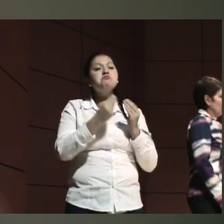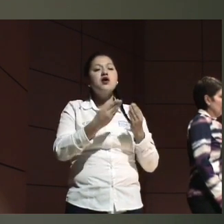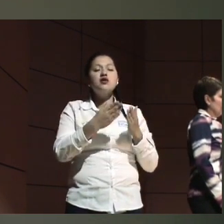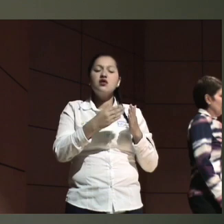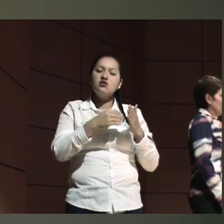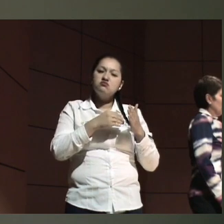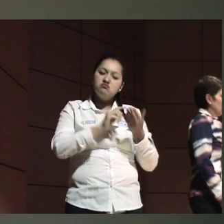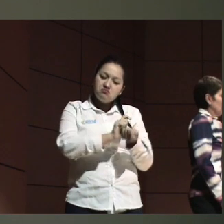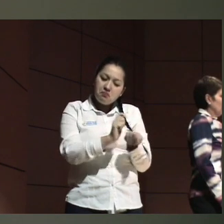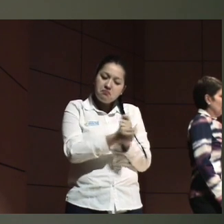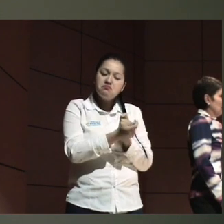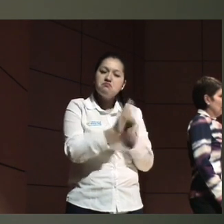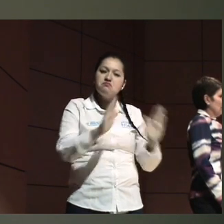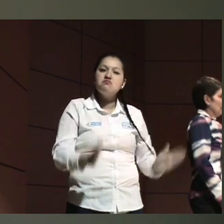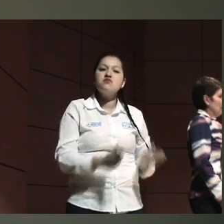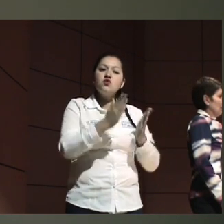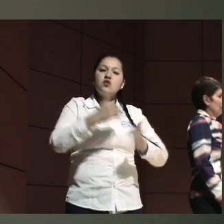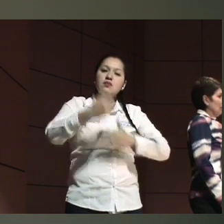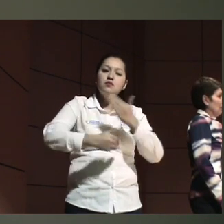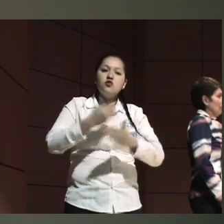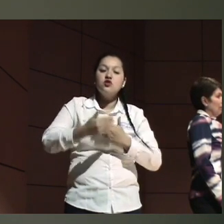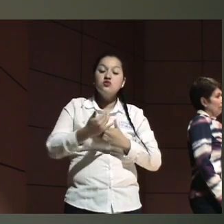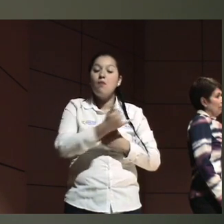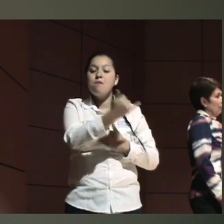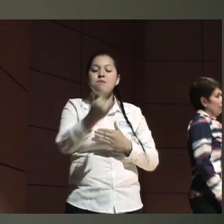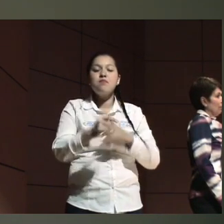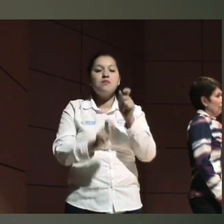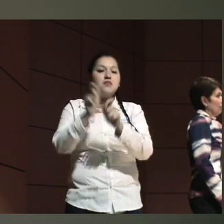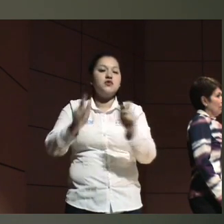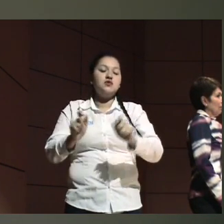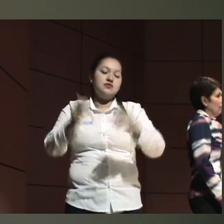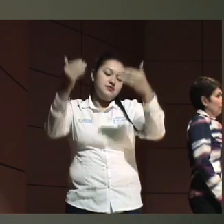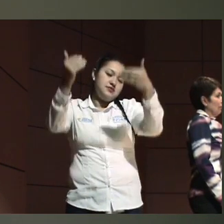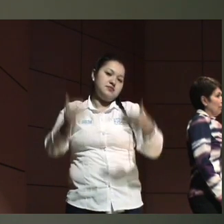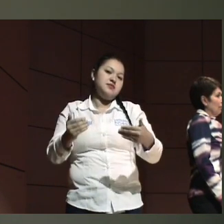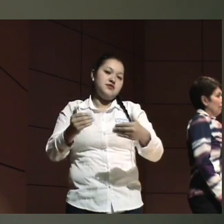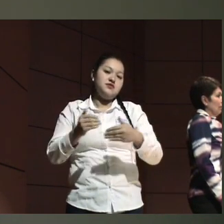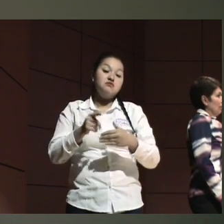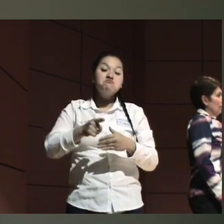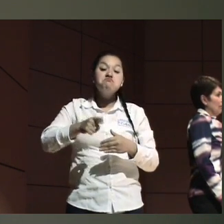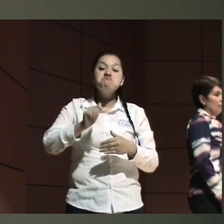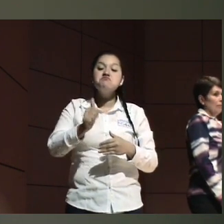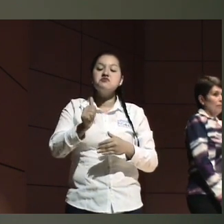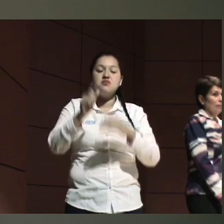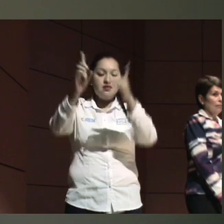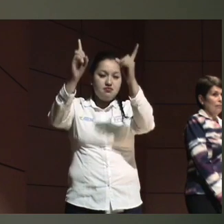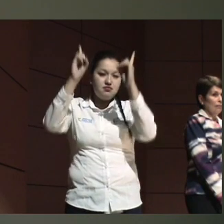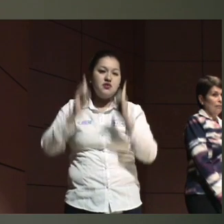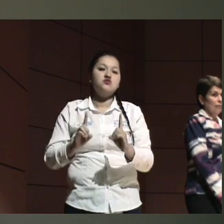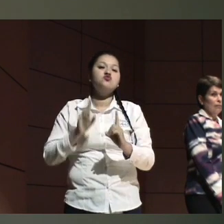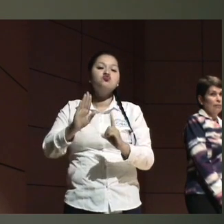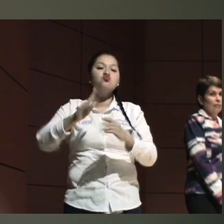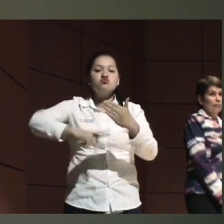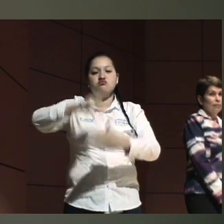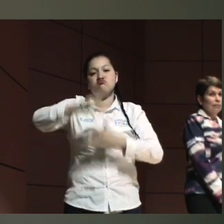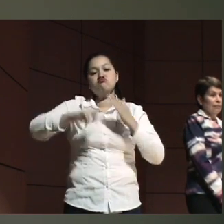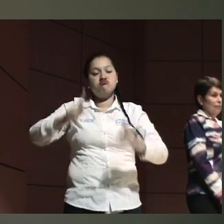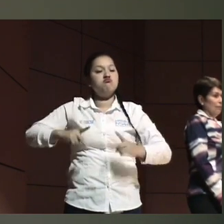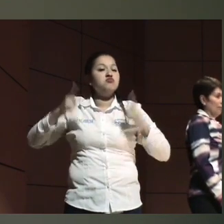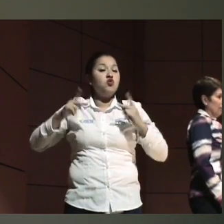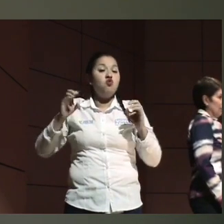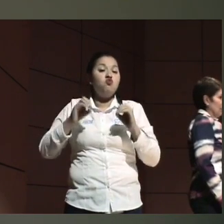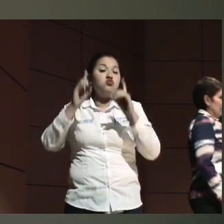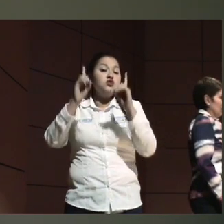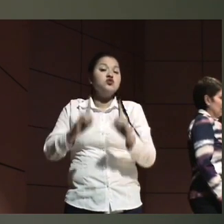de los procesos de intervención donde se sustraiga a la persona de tomar decisiones frente a su proyecto de vida o